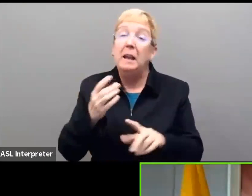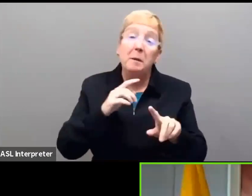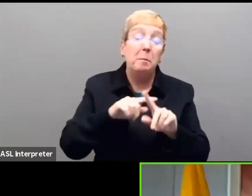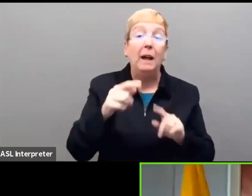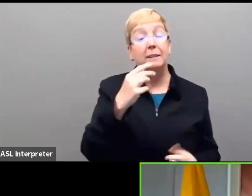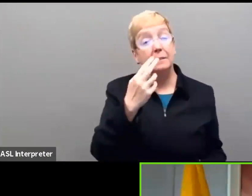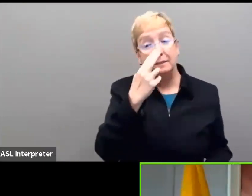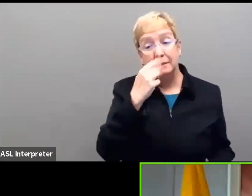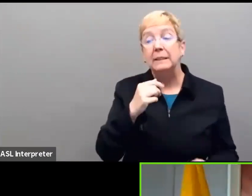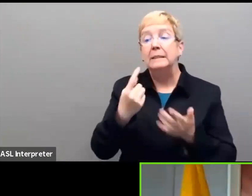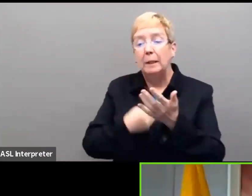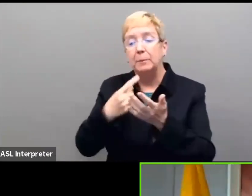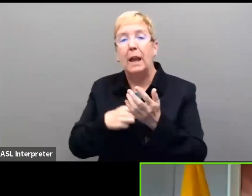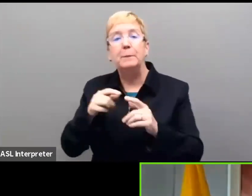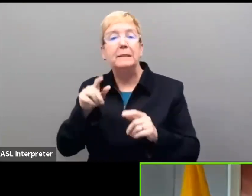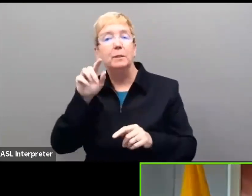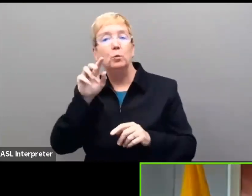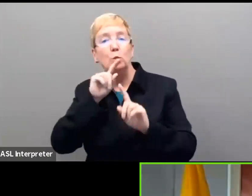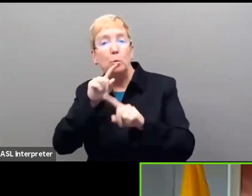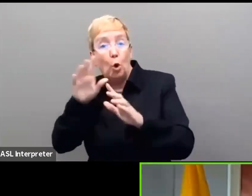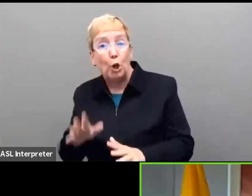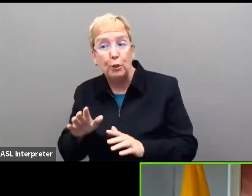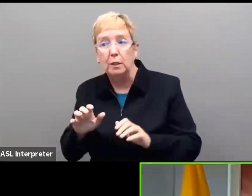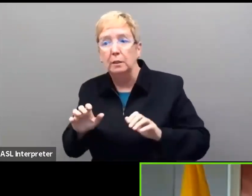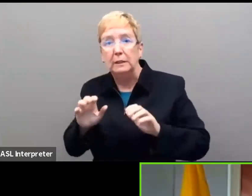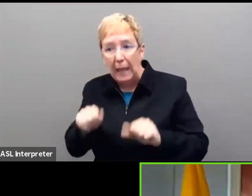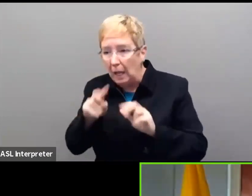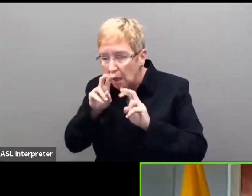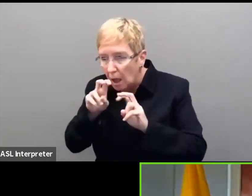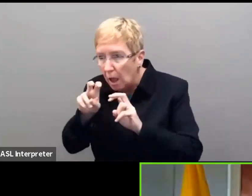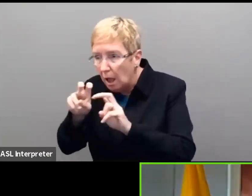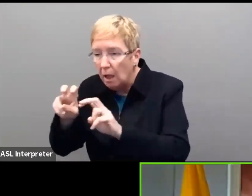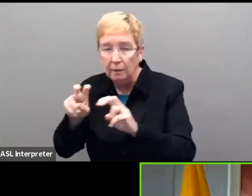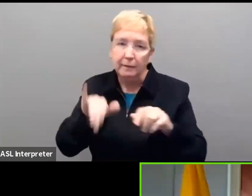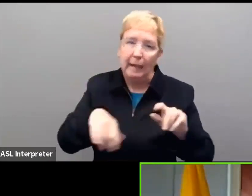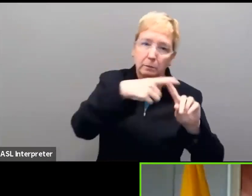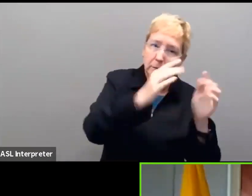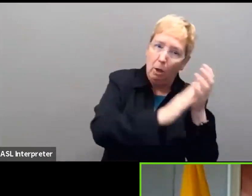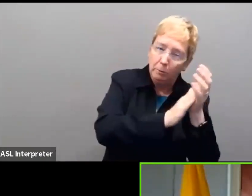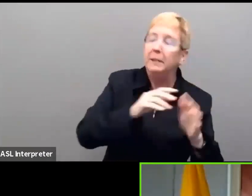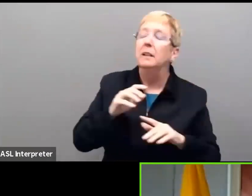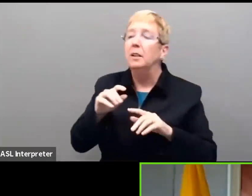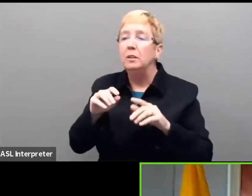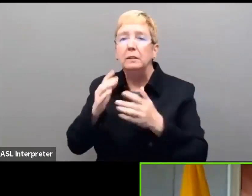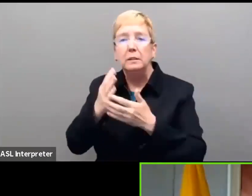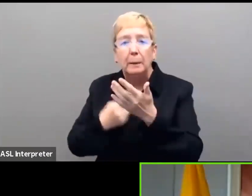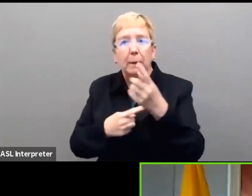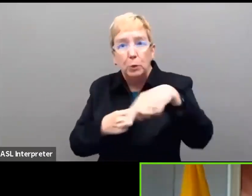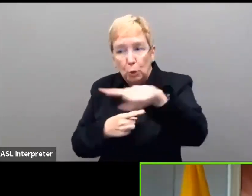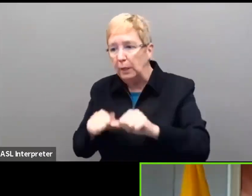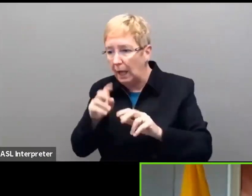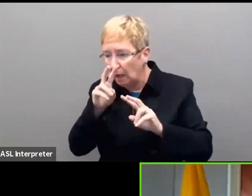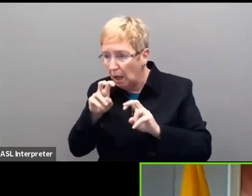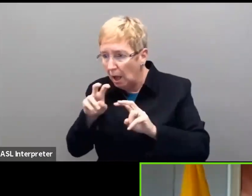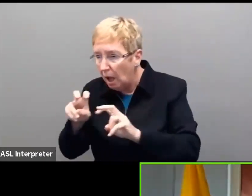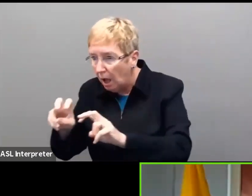en indígena, en el Indian Market, ya han mandado los protocolos más estrictos. Hay algo que puede hacer